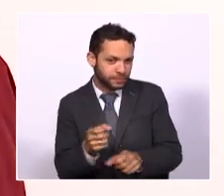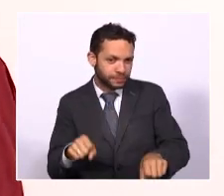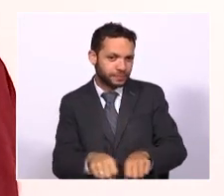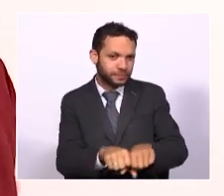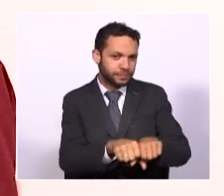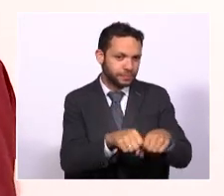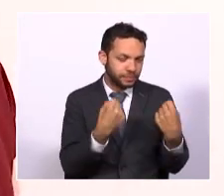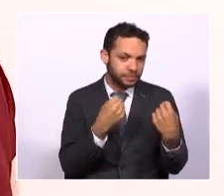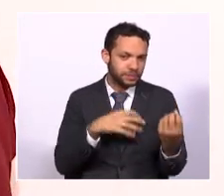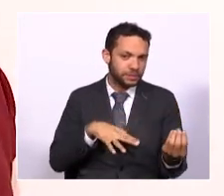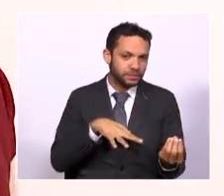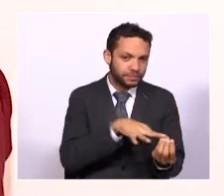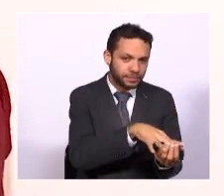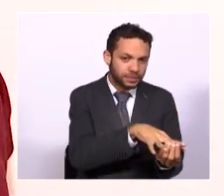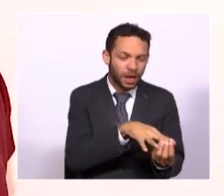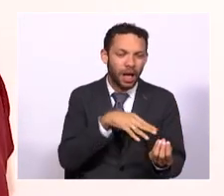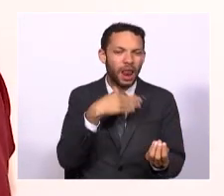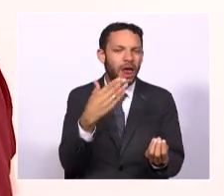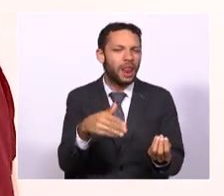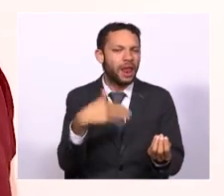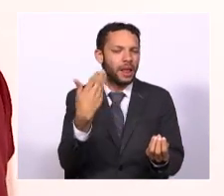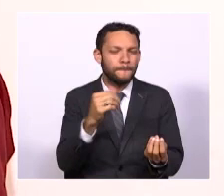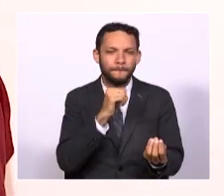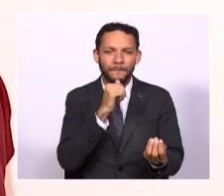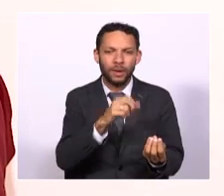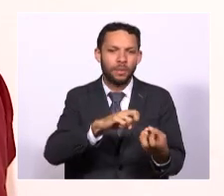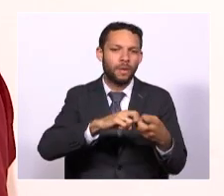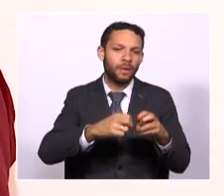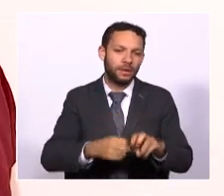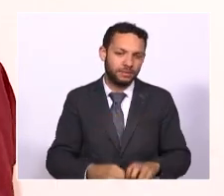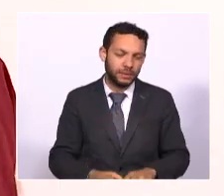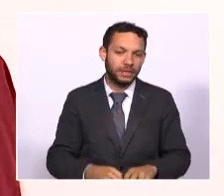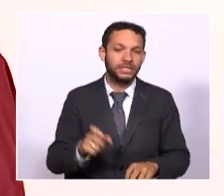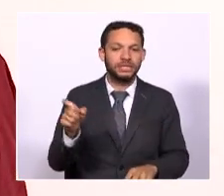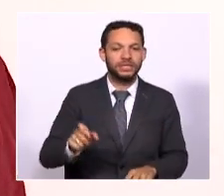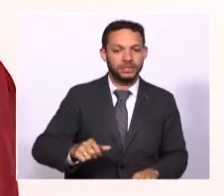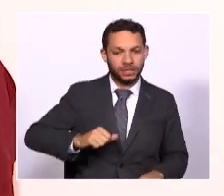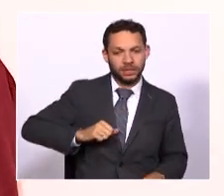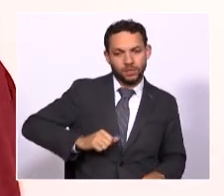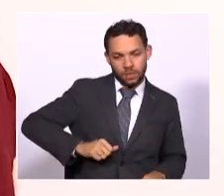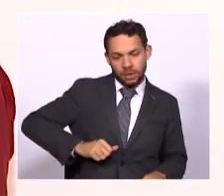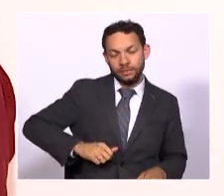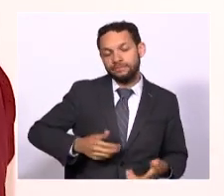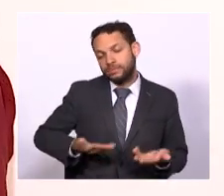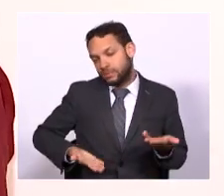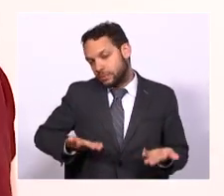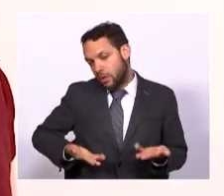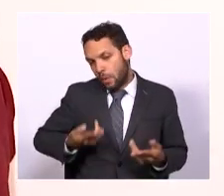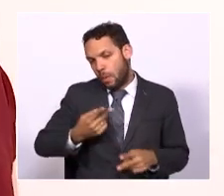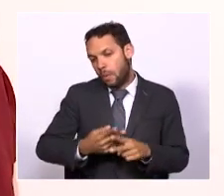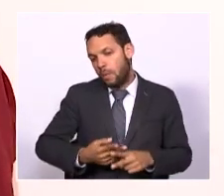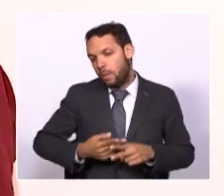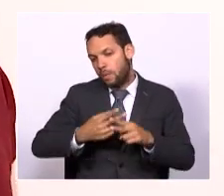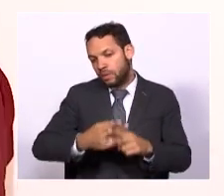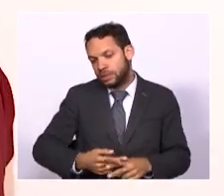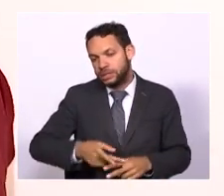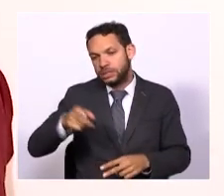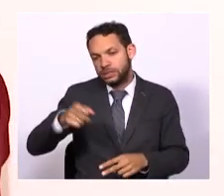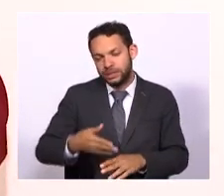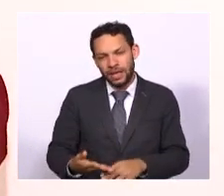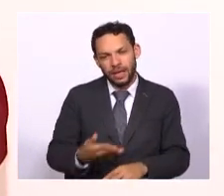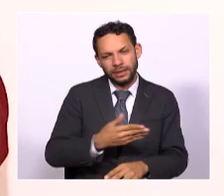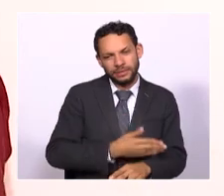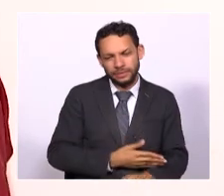ese adormecimiento del síntoma desencadenamos en un proceso quirúrgico? Entonces siempre creo que es más importante el